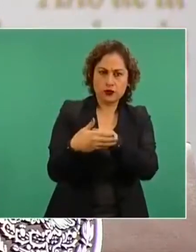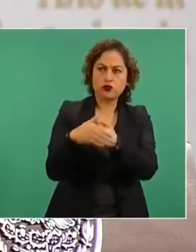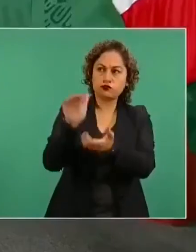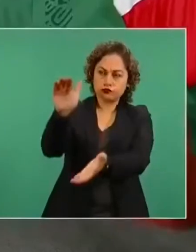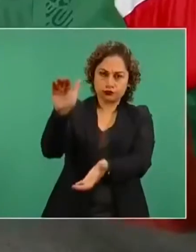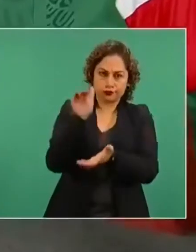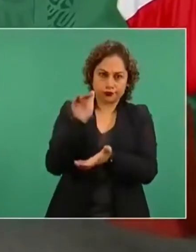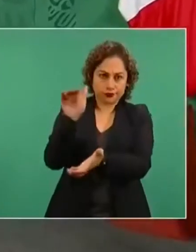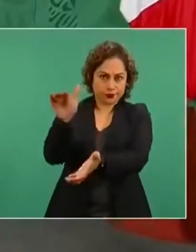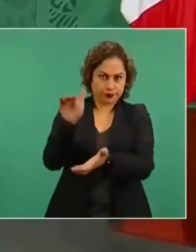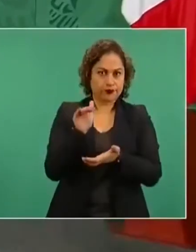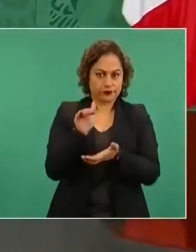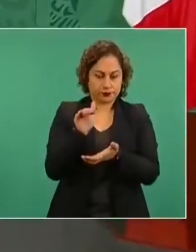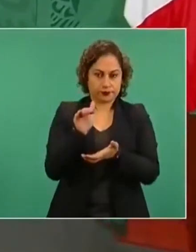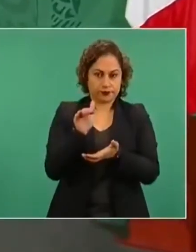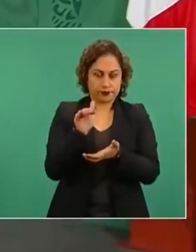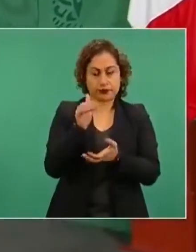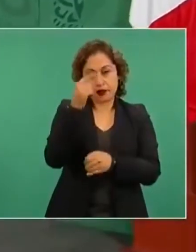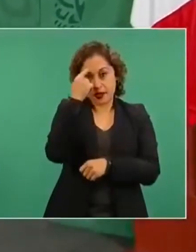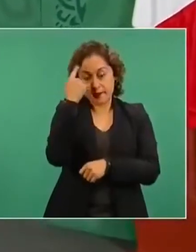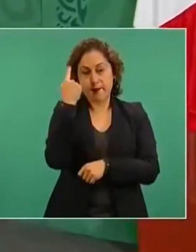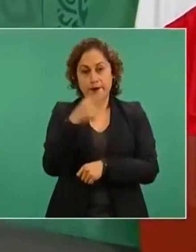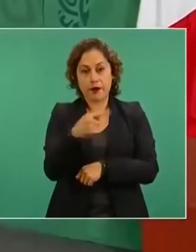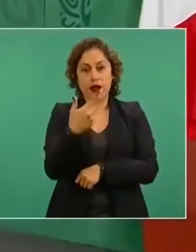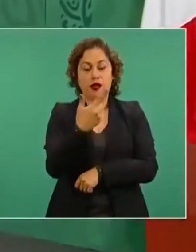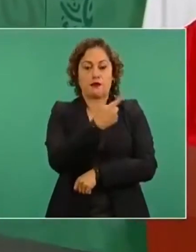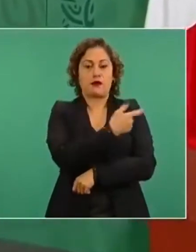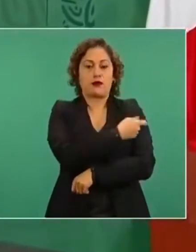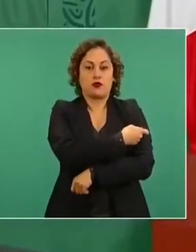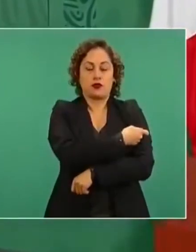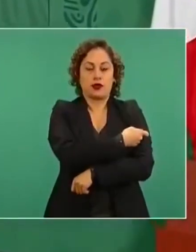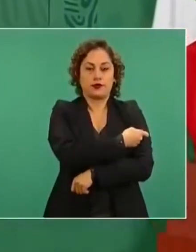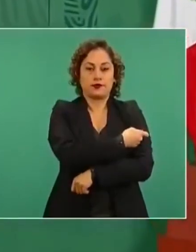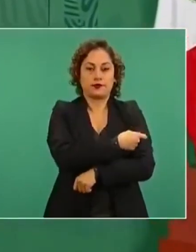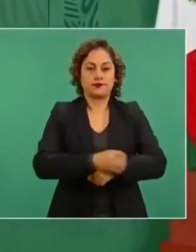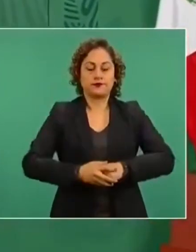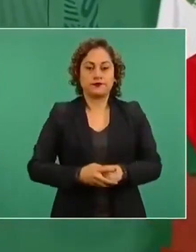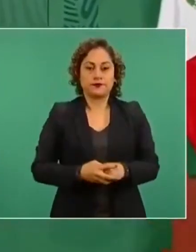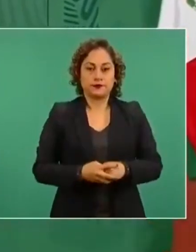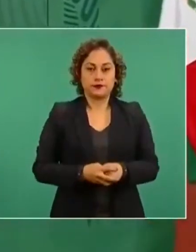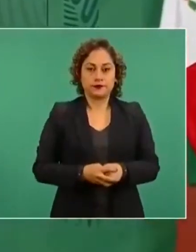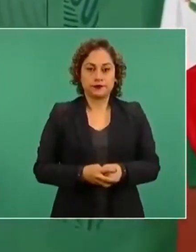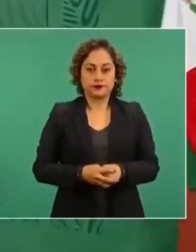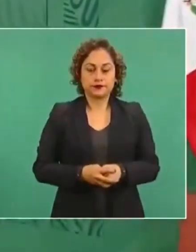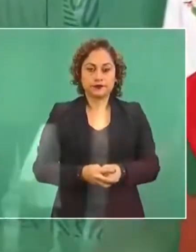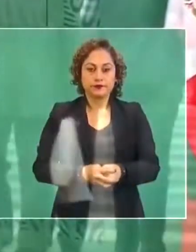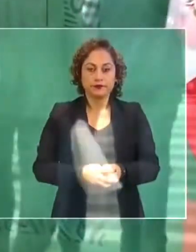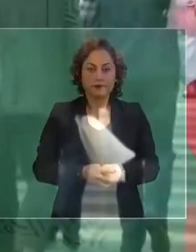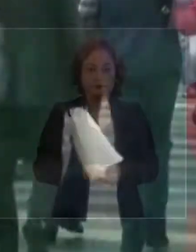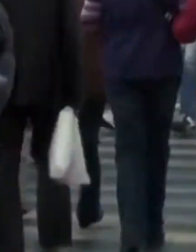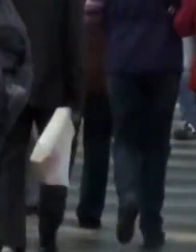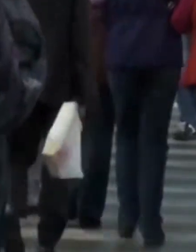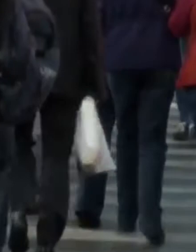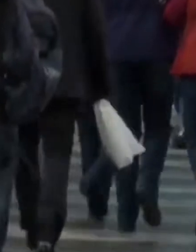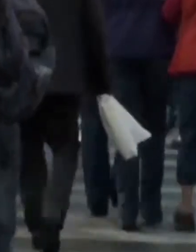COVID-19, señalando que el objetivo es ayudar con antígeno a países pobres, por petición expresa de la Organización de Naciones Unidas.